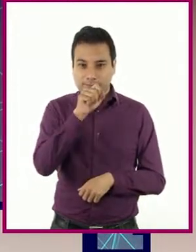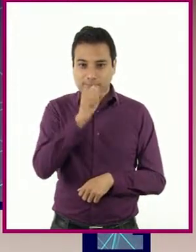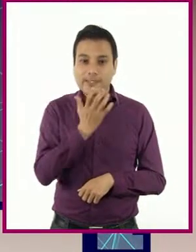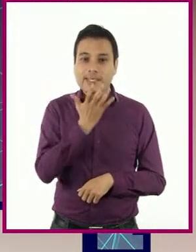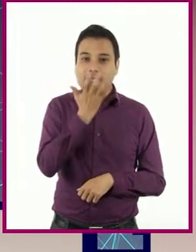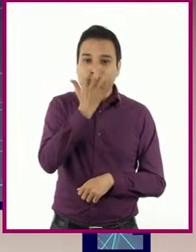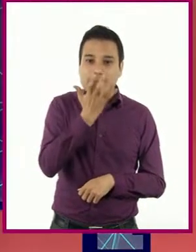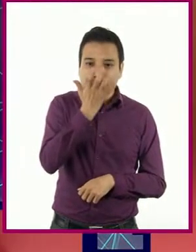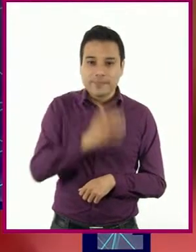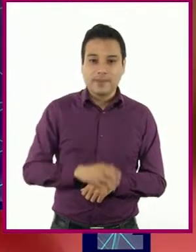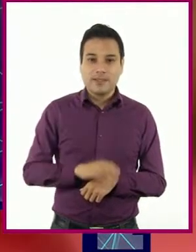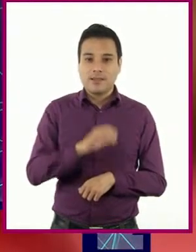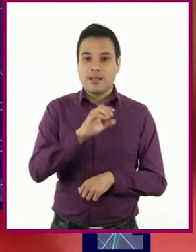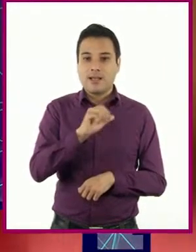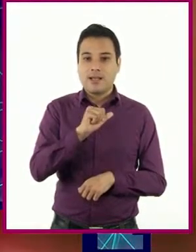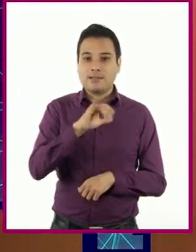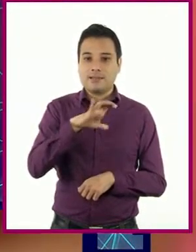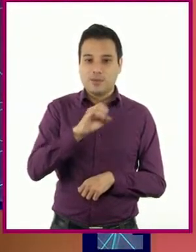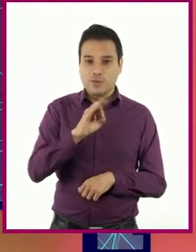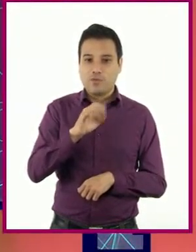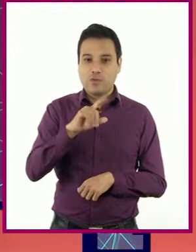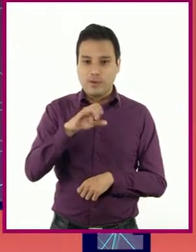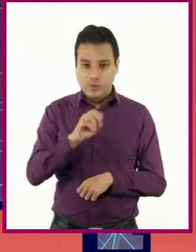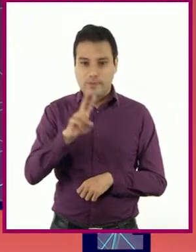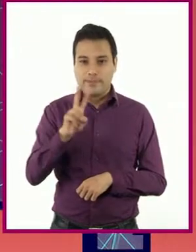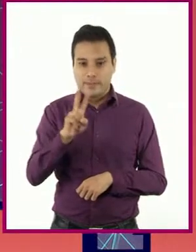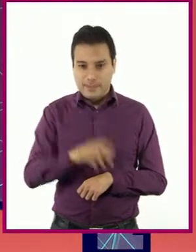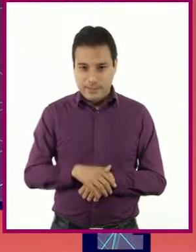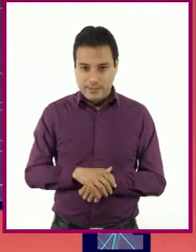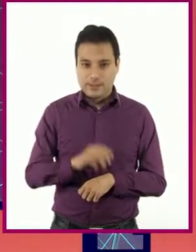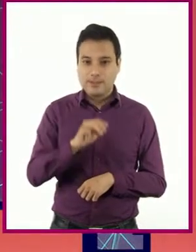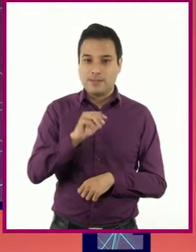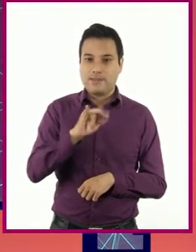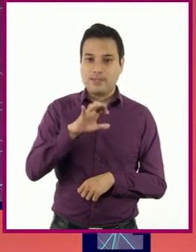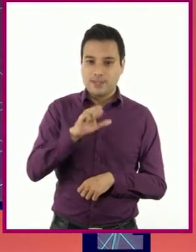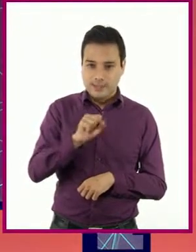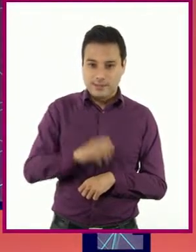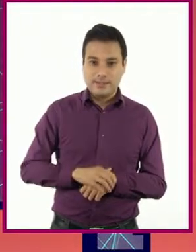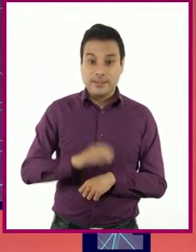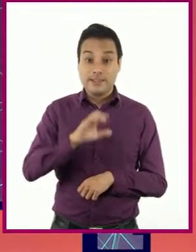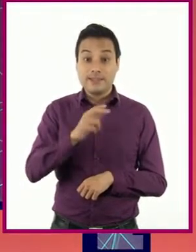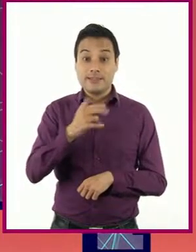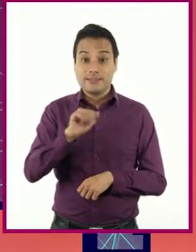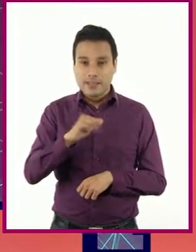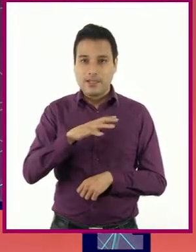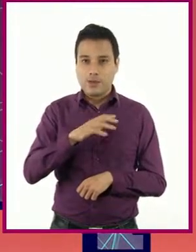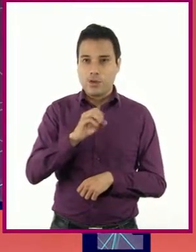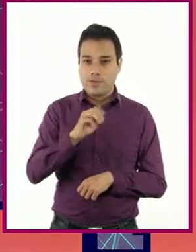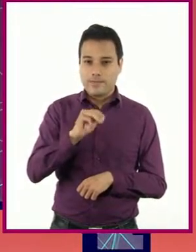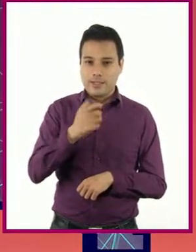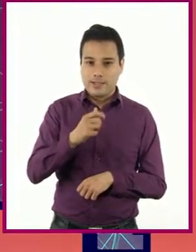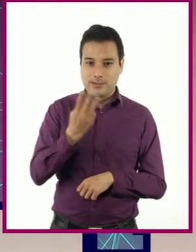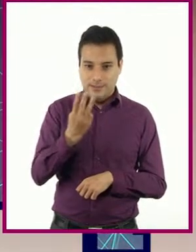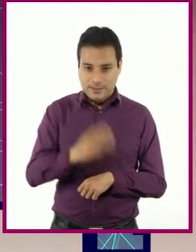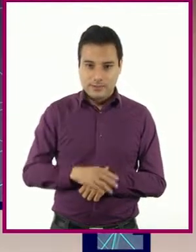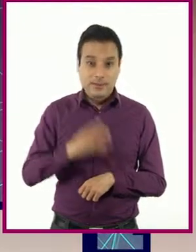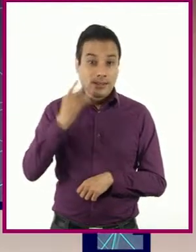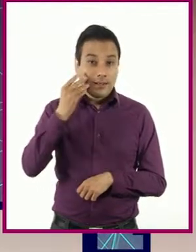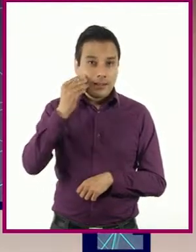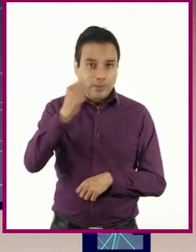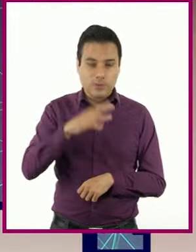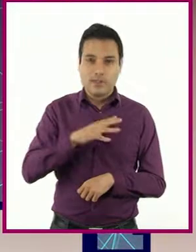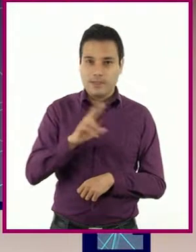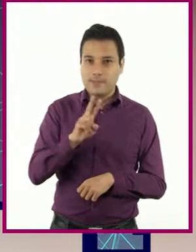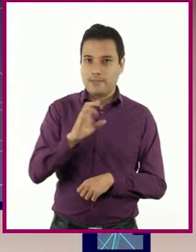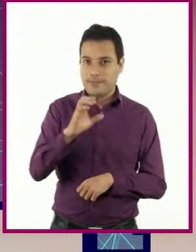y minerales. La chía te aporta omega 3 y el limón es un buen antioxidante y te aporta la vitamina C.